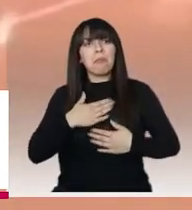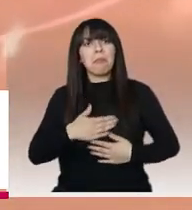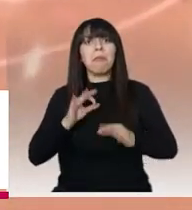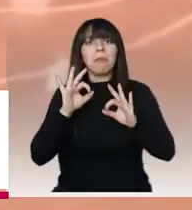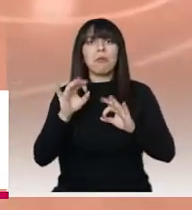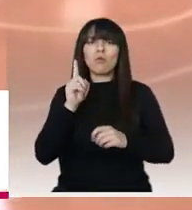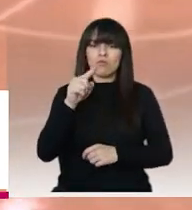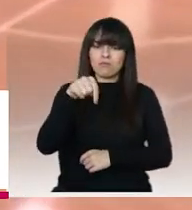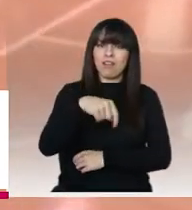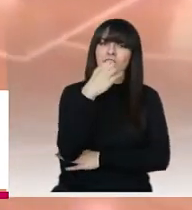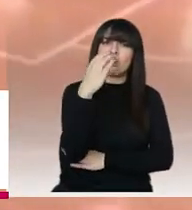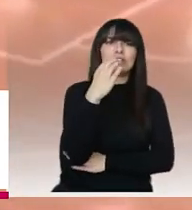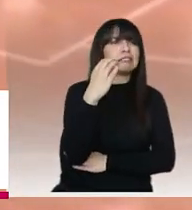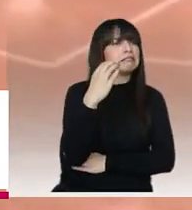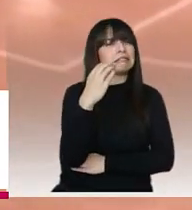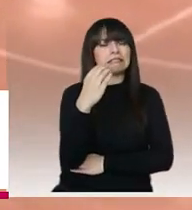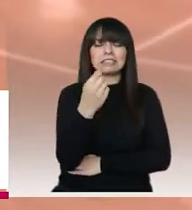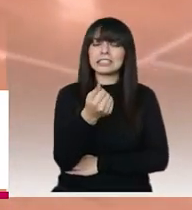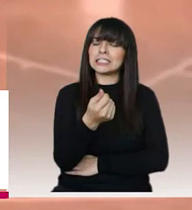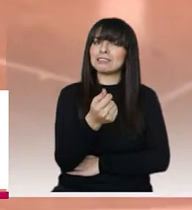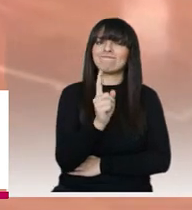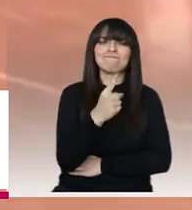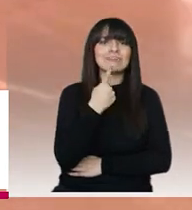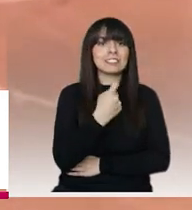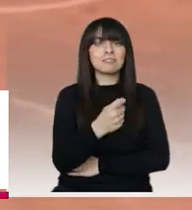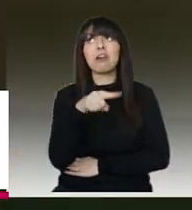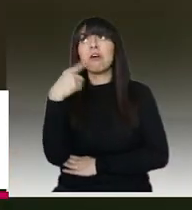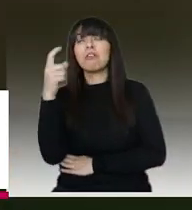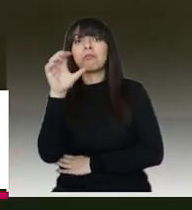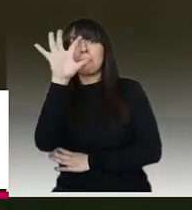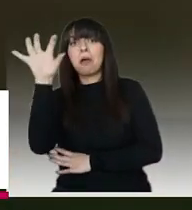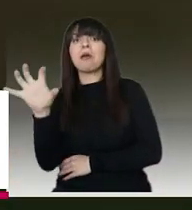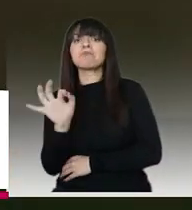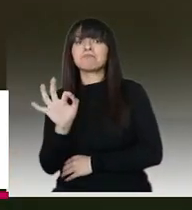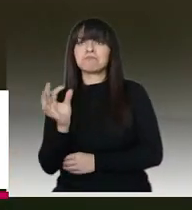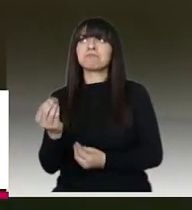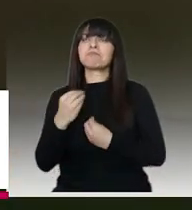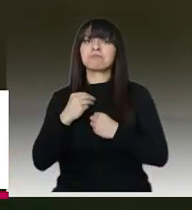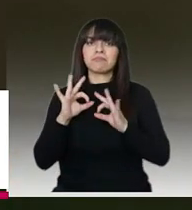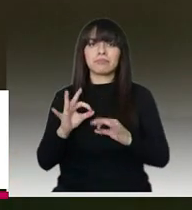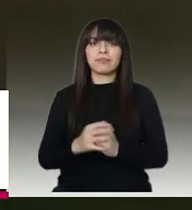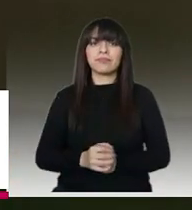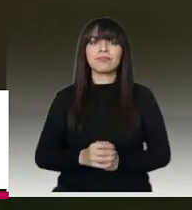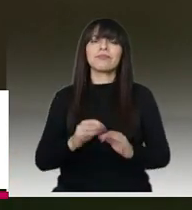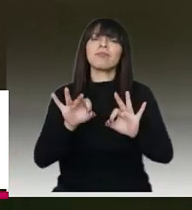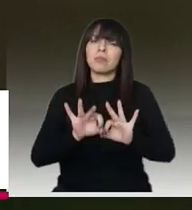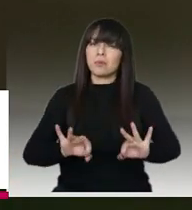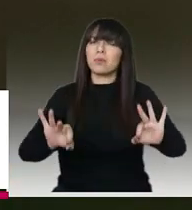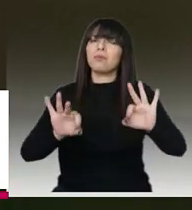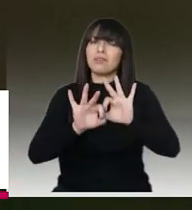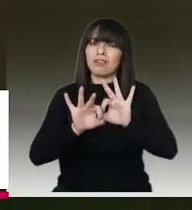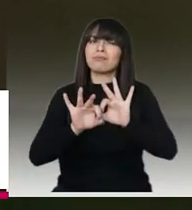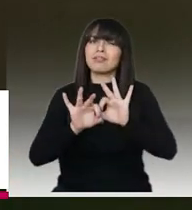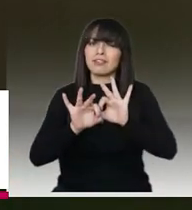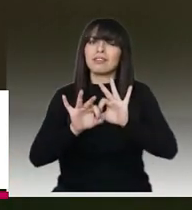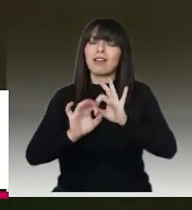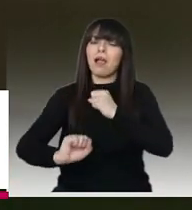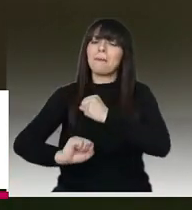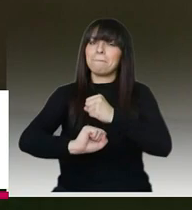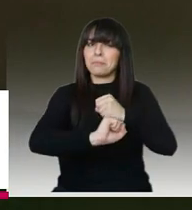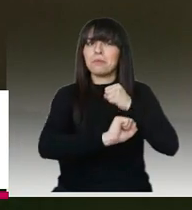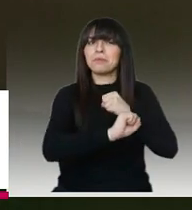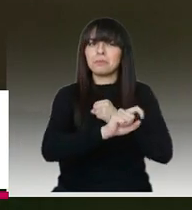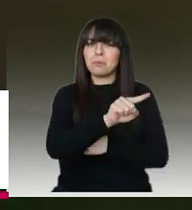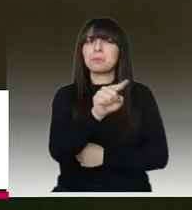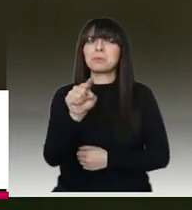de este deporte. Creo que necesitamos mucho apoyo de las empresas privadas y para así tener una